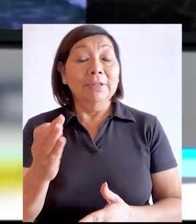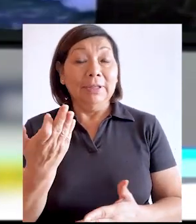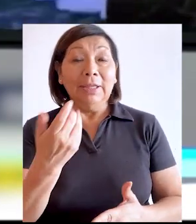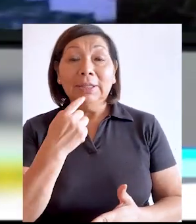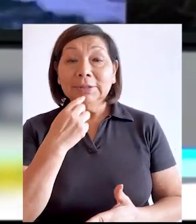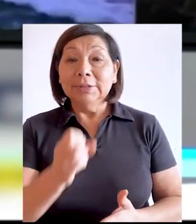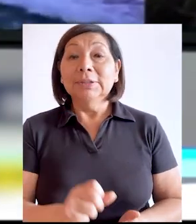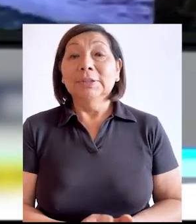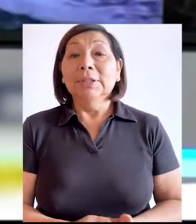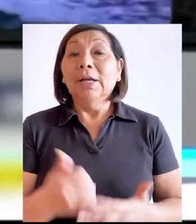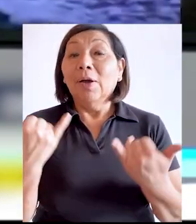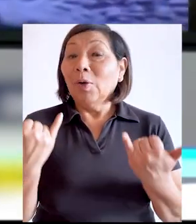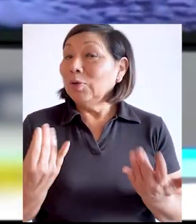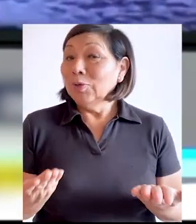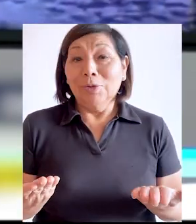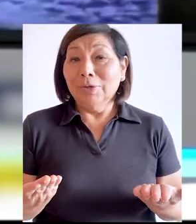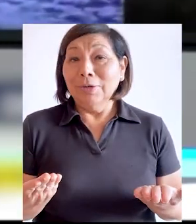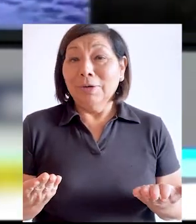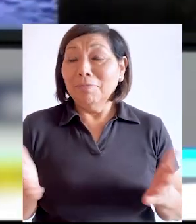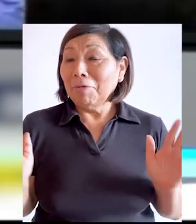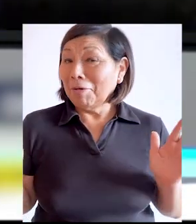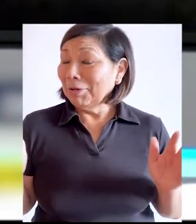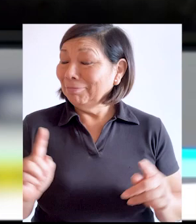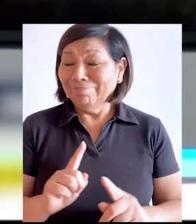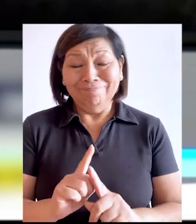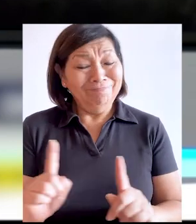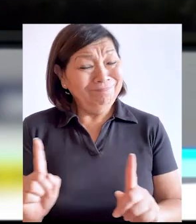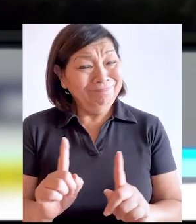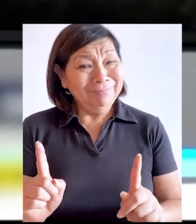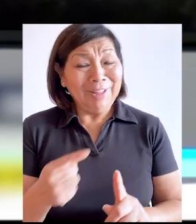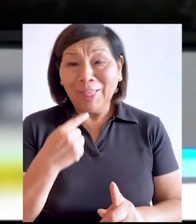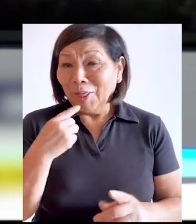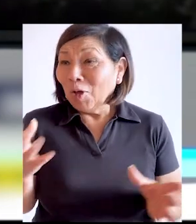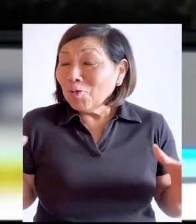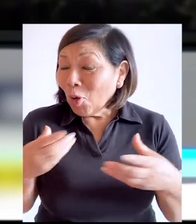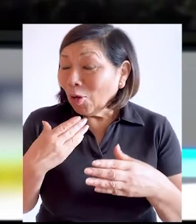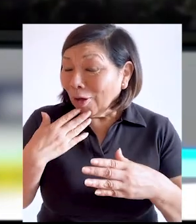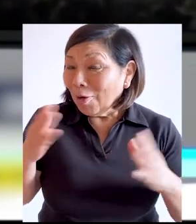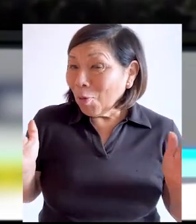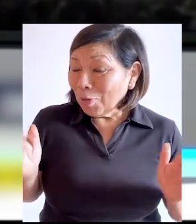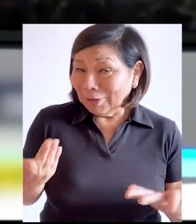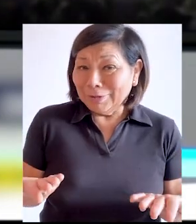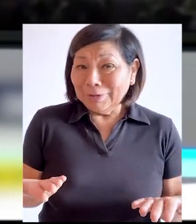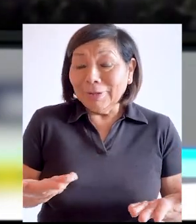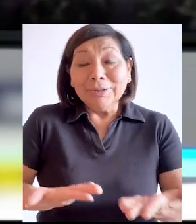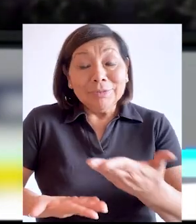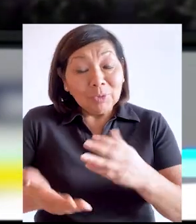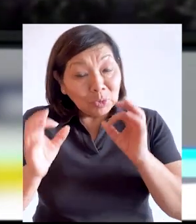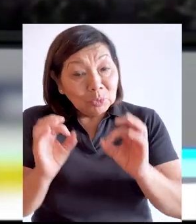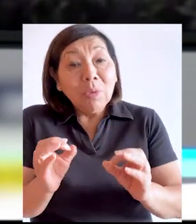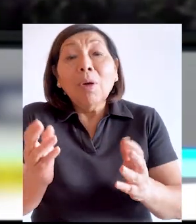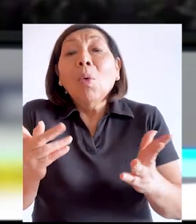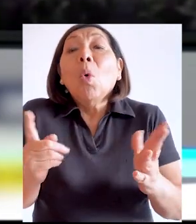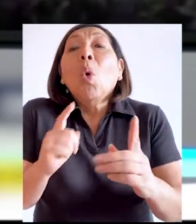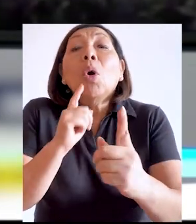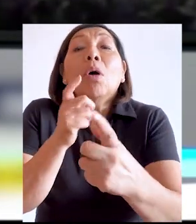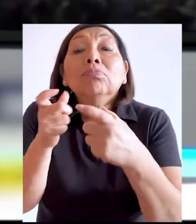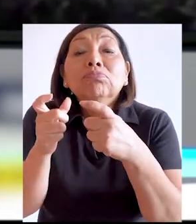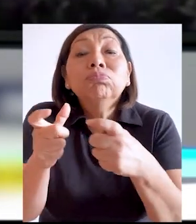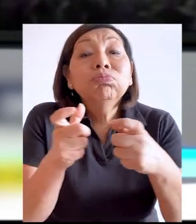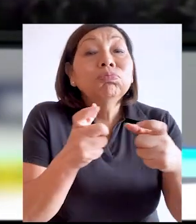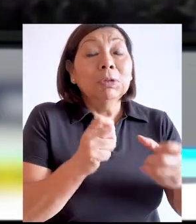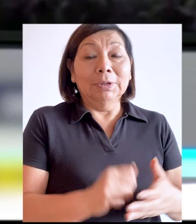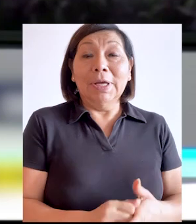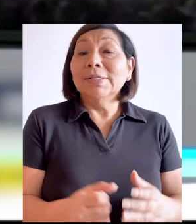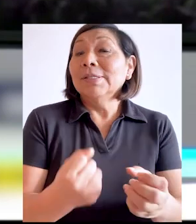El Federalista, este no es un mundo de ángeles. No. Y como no es un mundo de ángeles, todos debemos estar sometidos